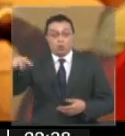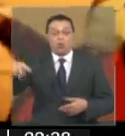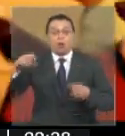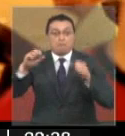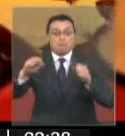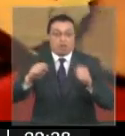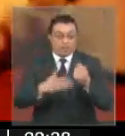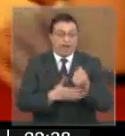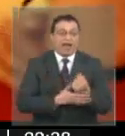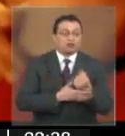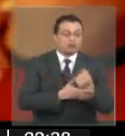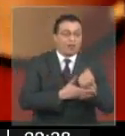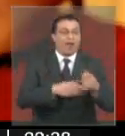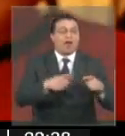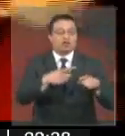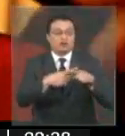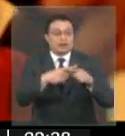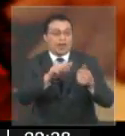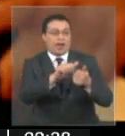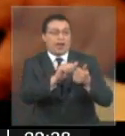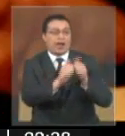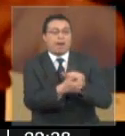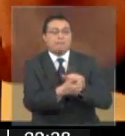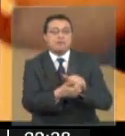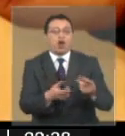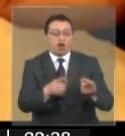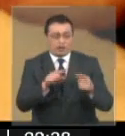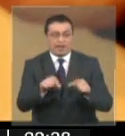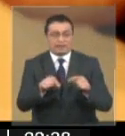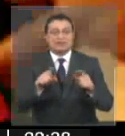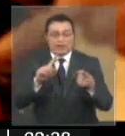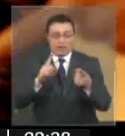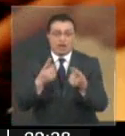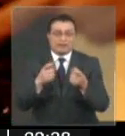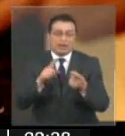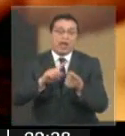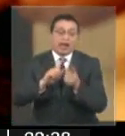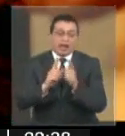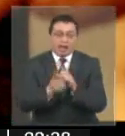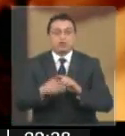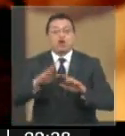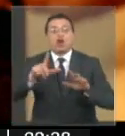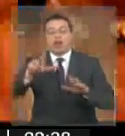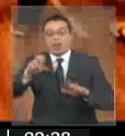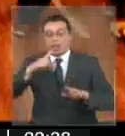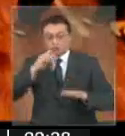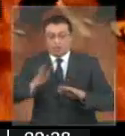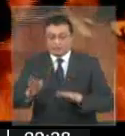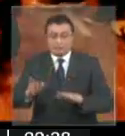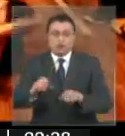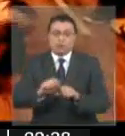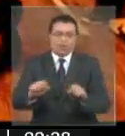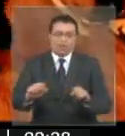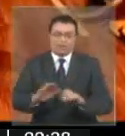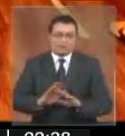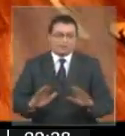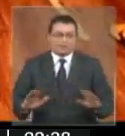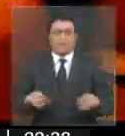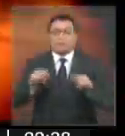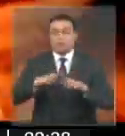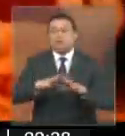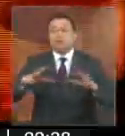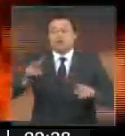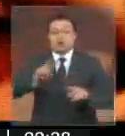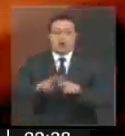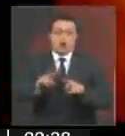pueden ayudar la sociedad a cambiar. Esta sociedad necesita un cambiamiento porque así no puede continuar. Hay mucha ruta